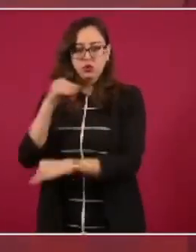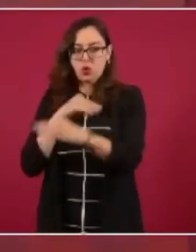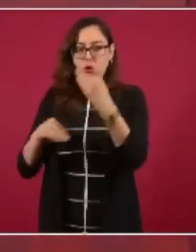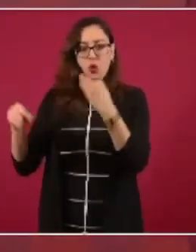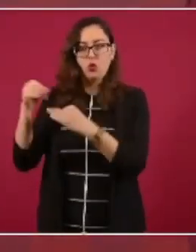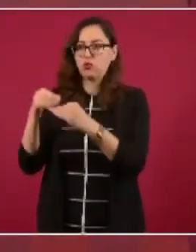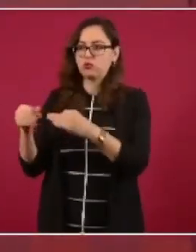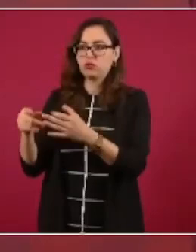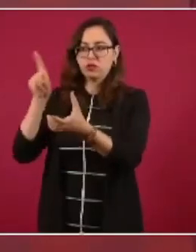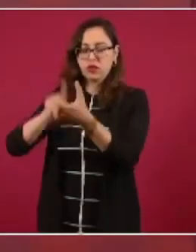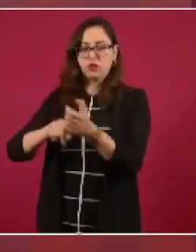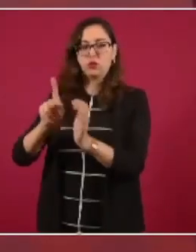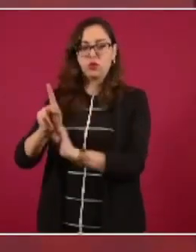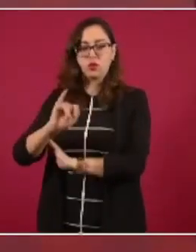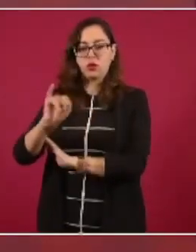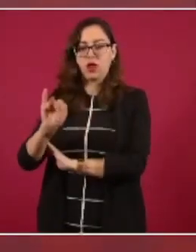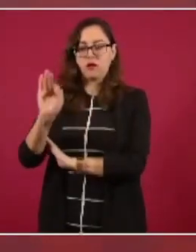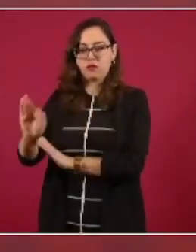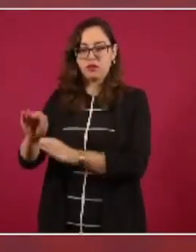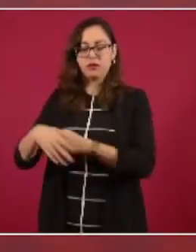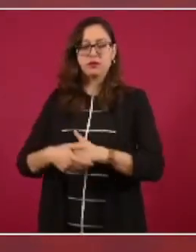Judicial,